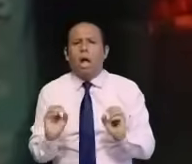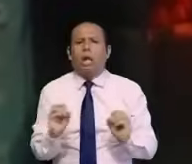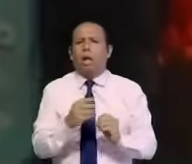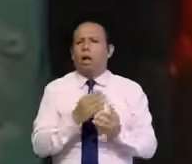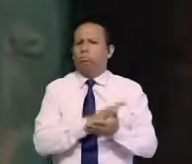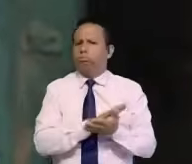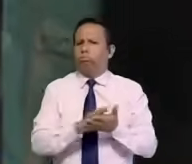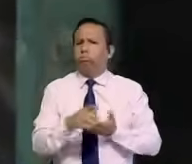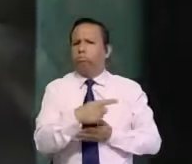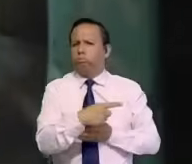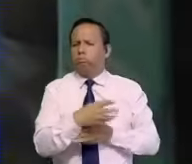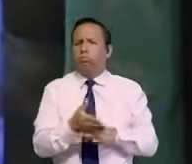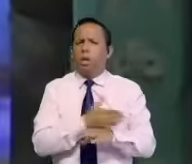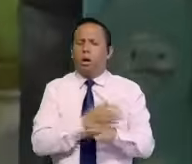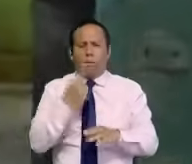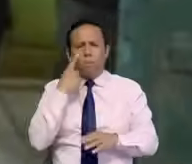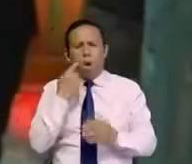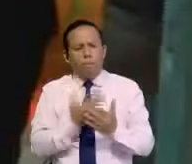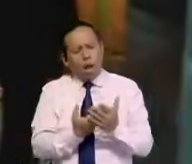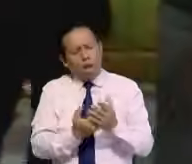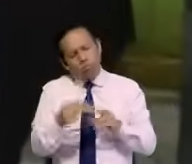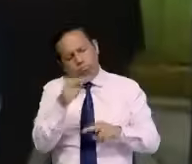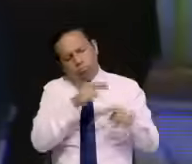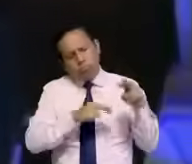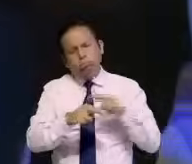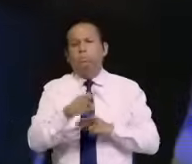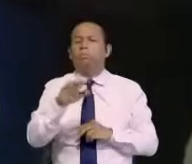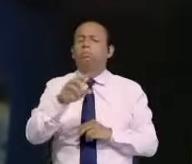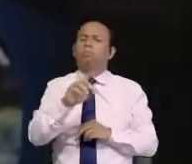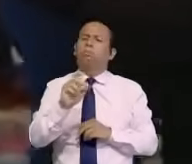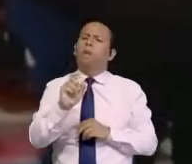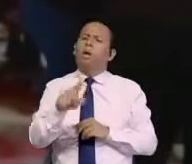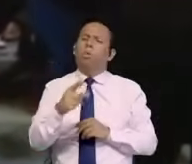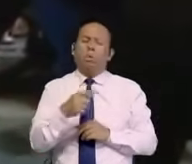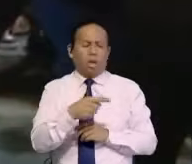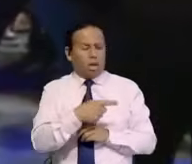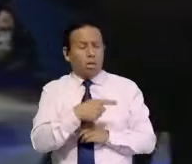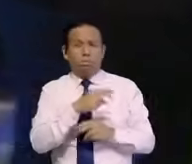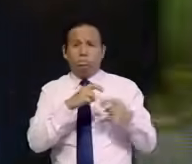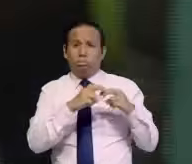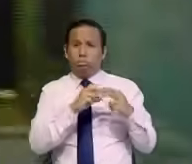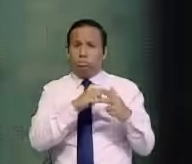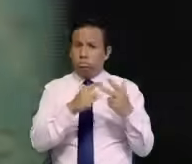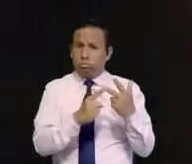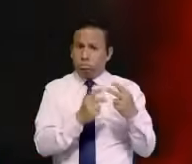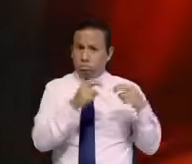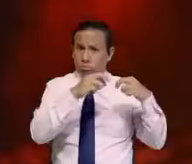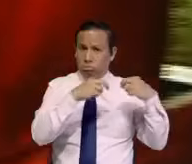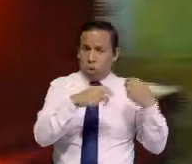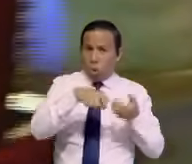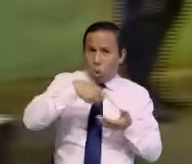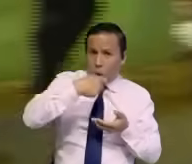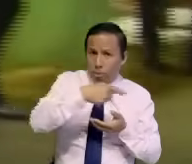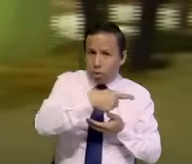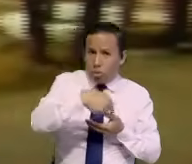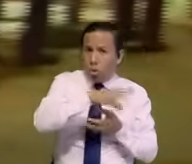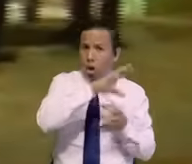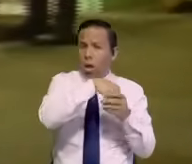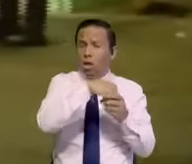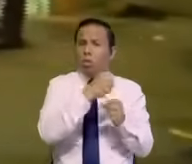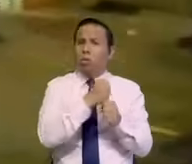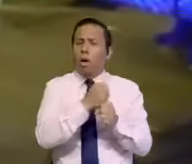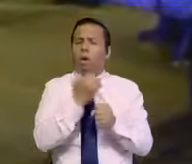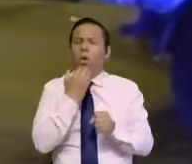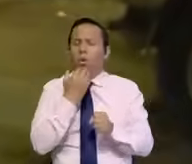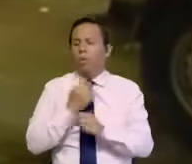de indicios que nos permita esclarecer esto. ¿Ellos estaban en este local comiendo, no, pidiendo comida o trabajaban en el sitio? Ellos